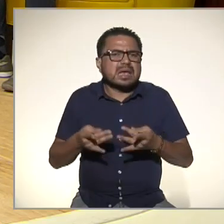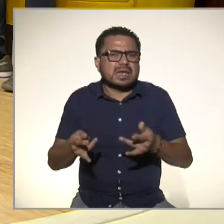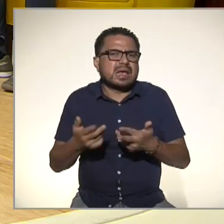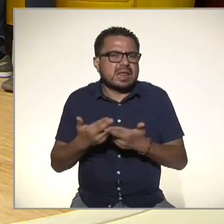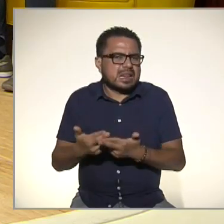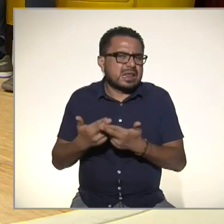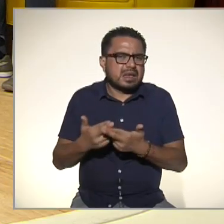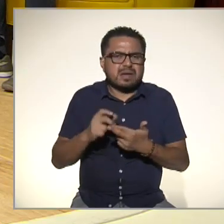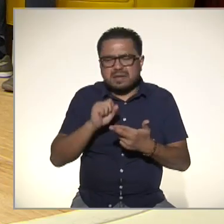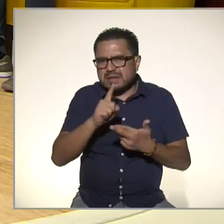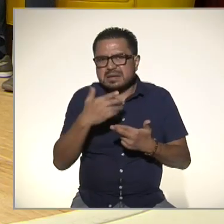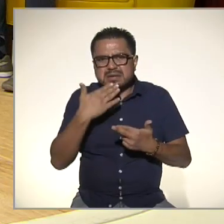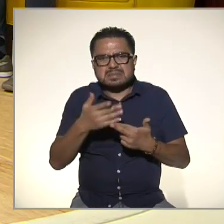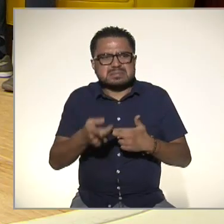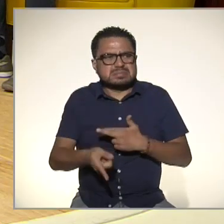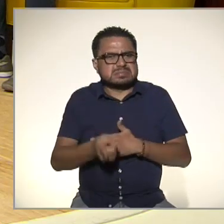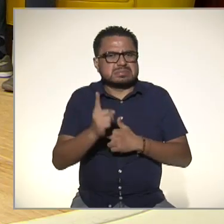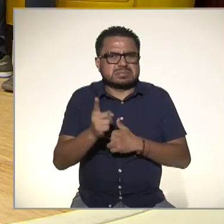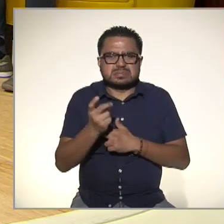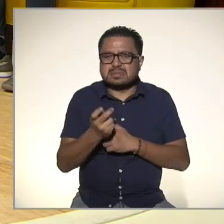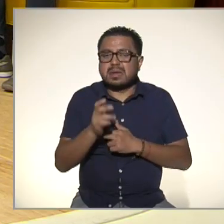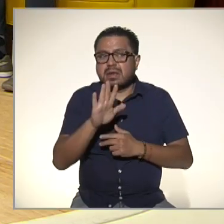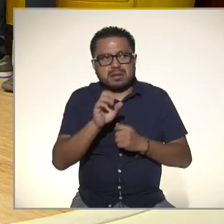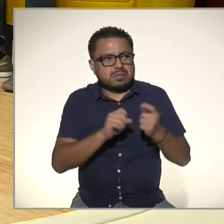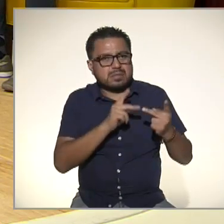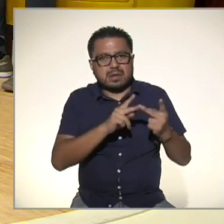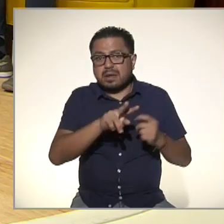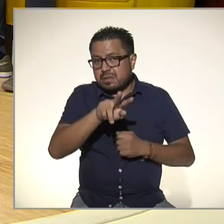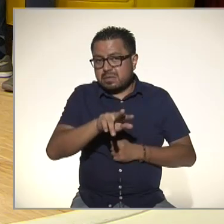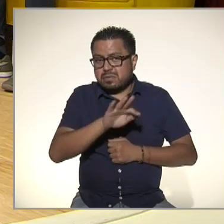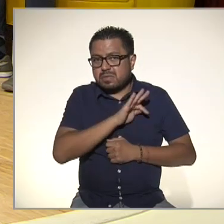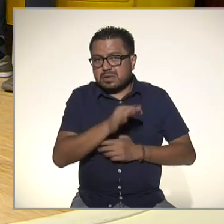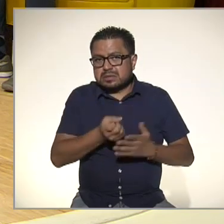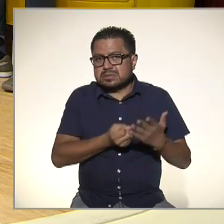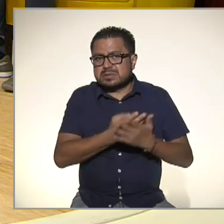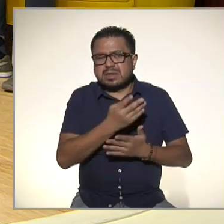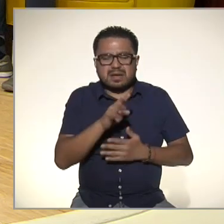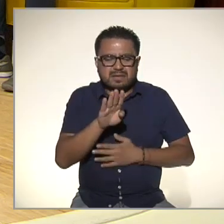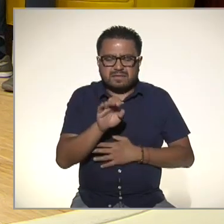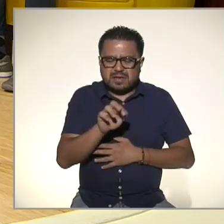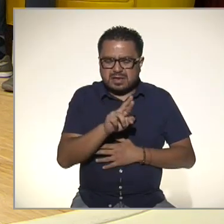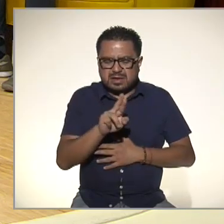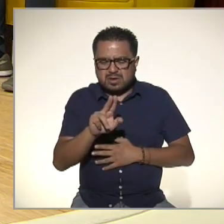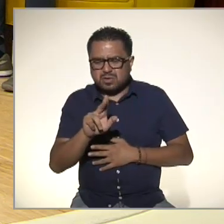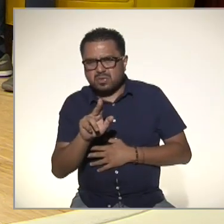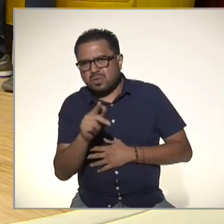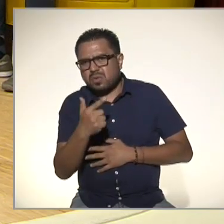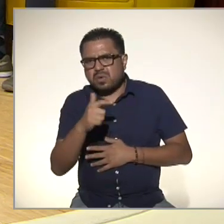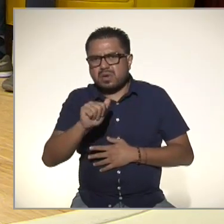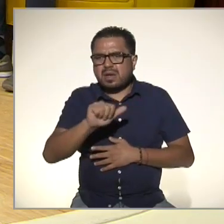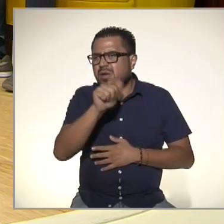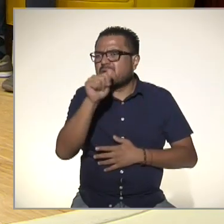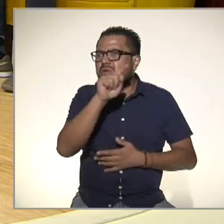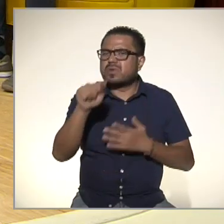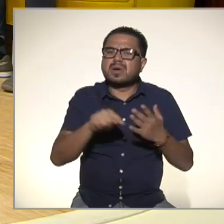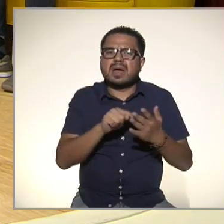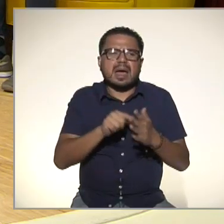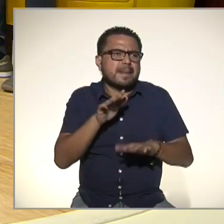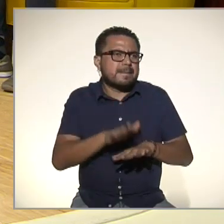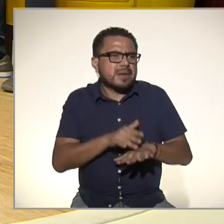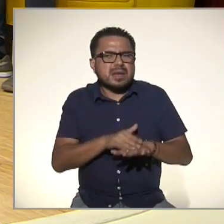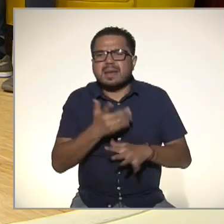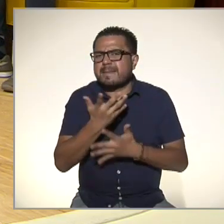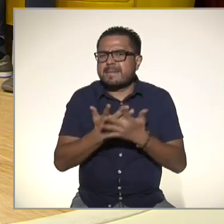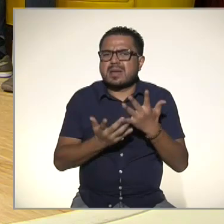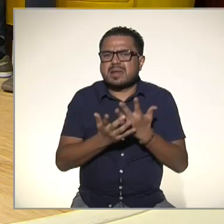cantidad y la firmeza de esas erecciones. Perfecto. ¿Es verdad que te pueden salir verrugas por virus del papiloma humano en otros lados, por ejemplo, en los pies o en las manos,